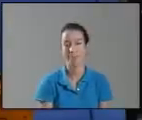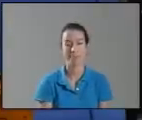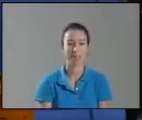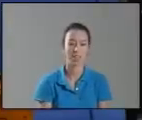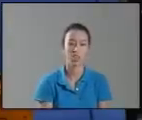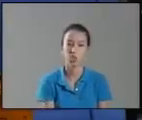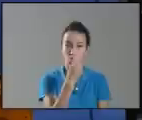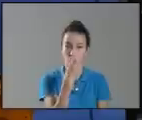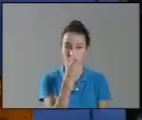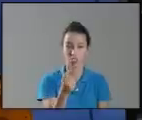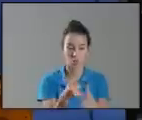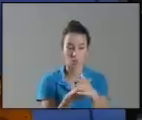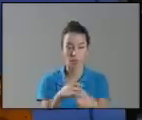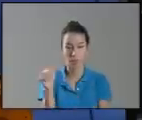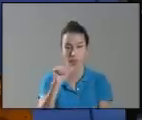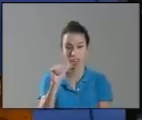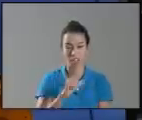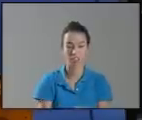Metiche, chutes,